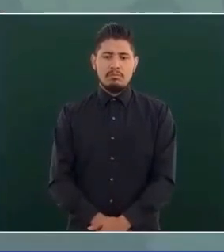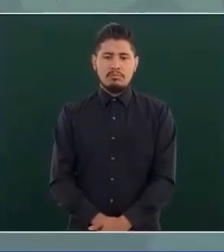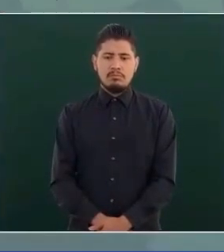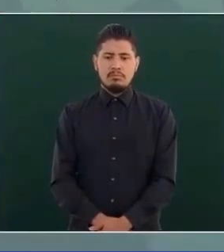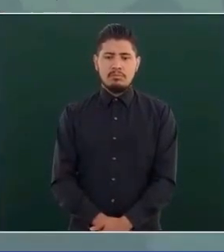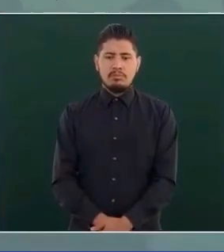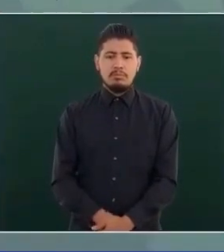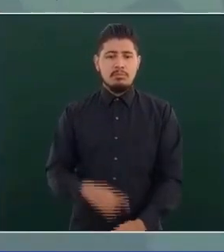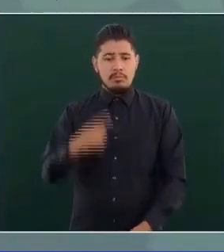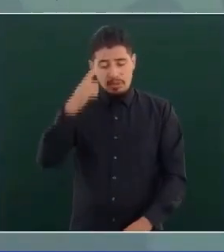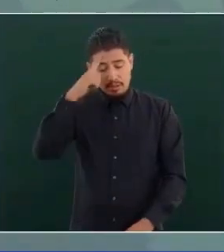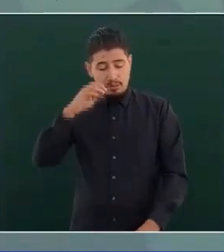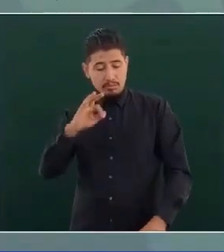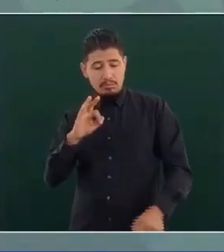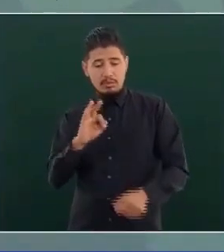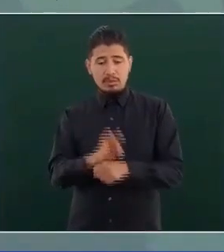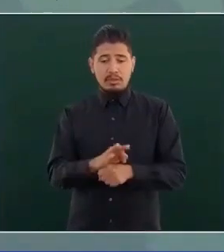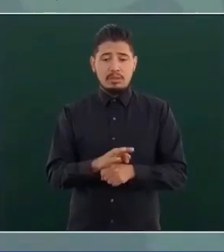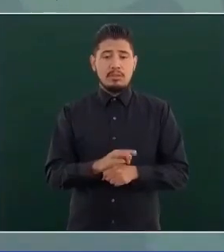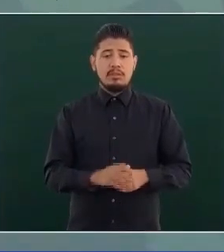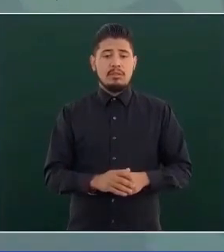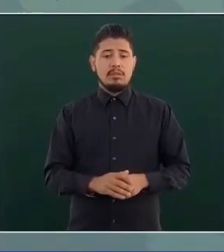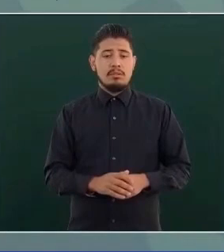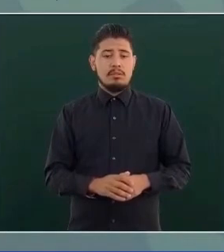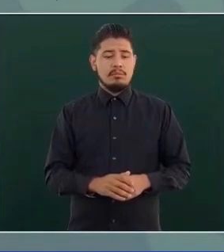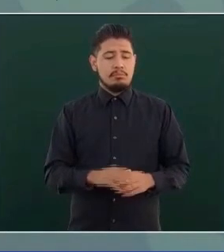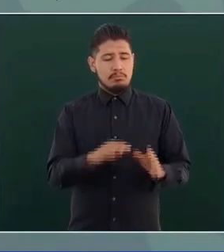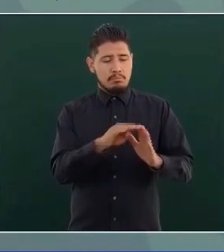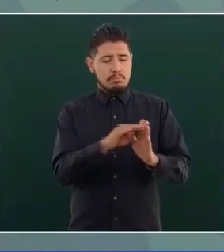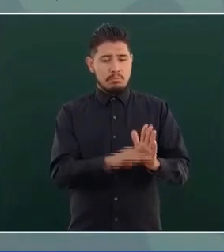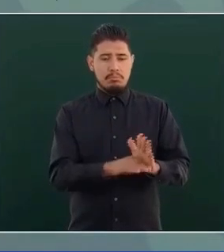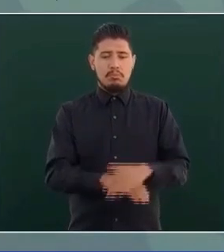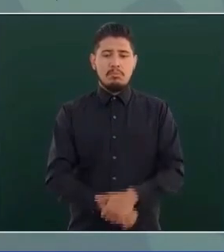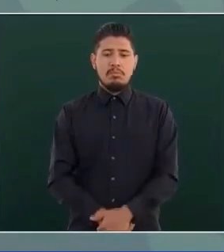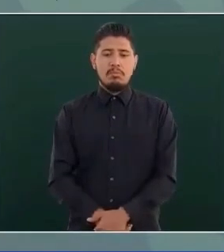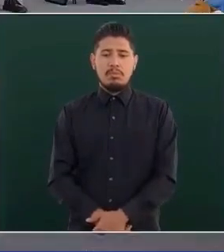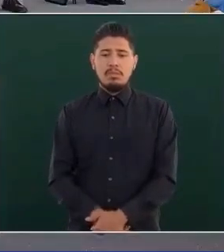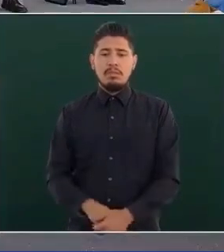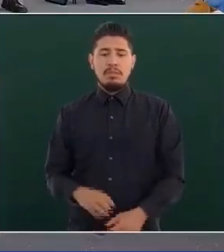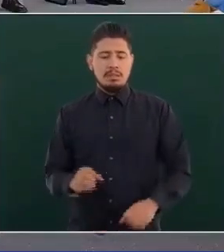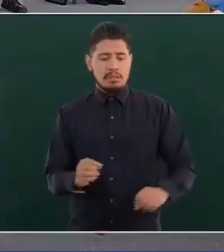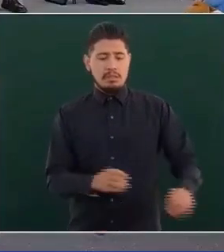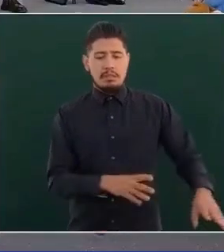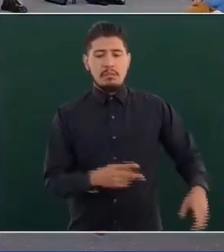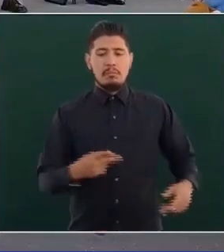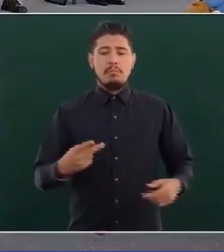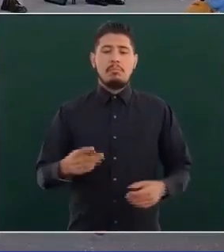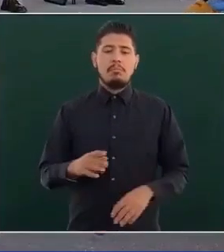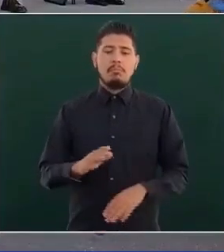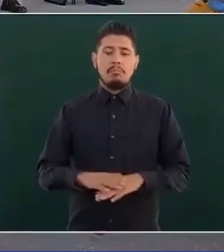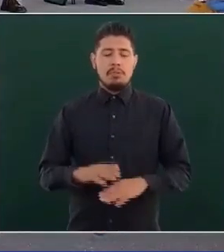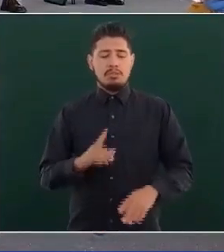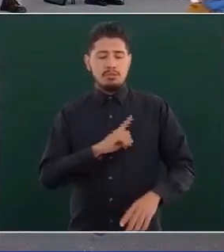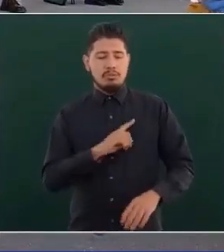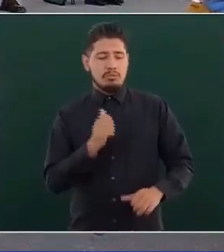para proteger a minorías y dejar en el desamparo a las